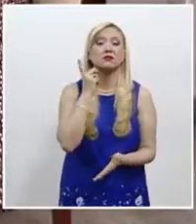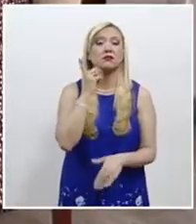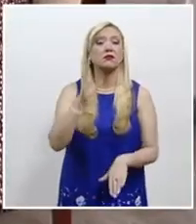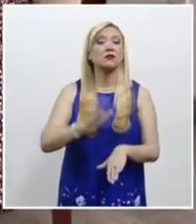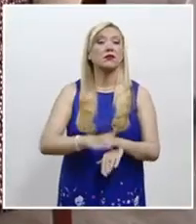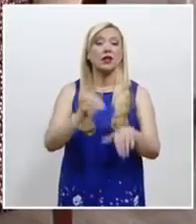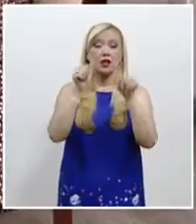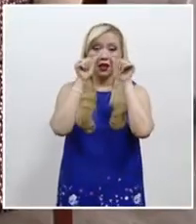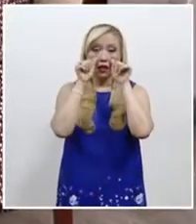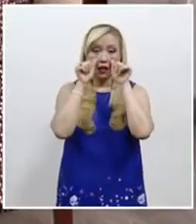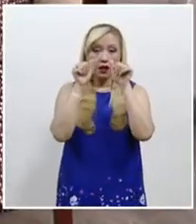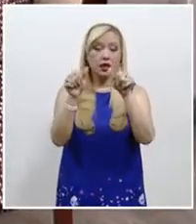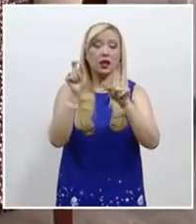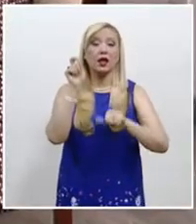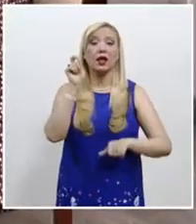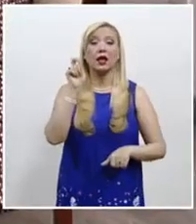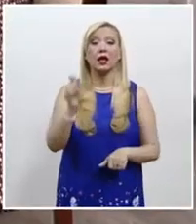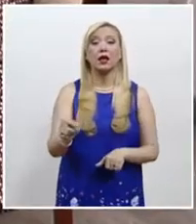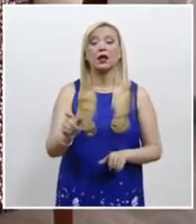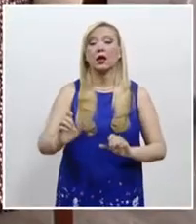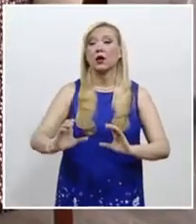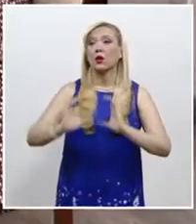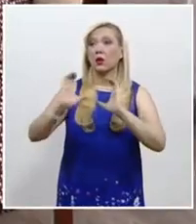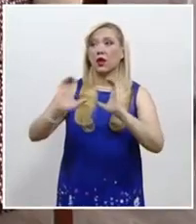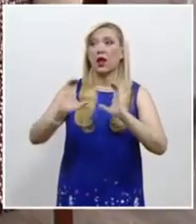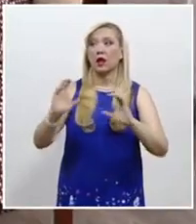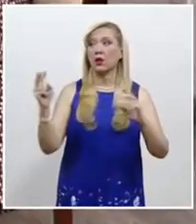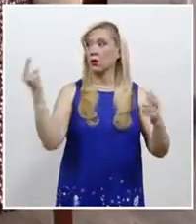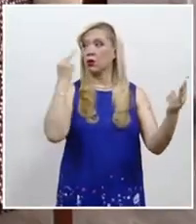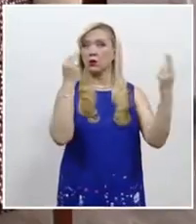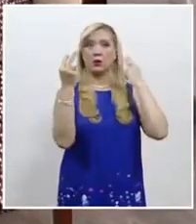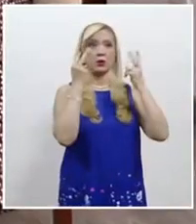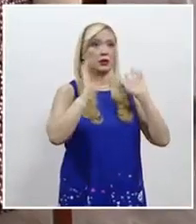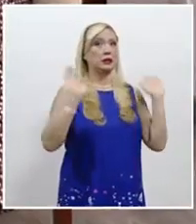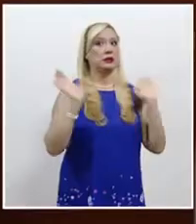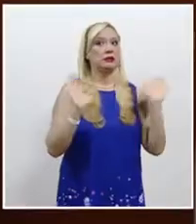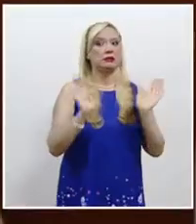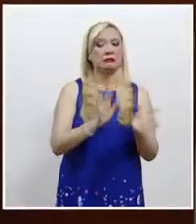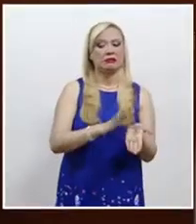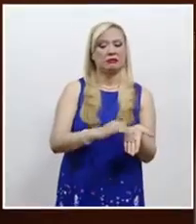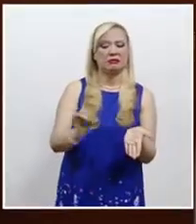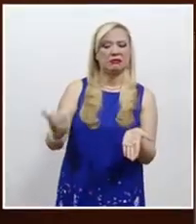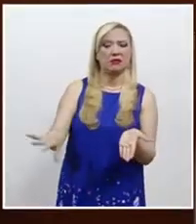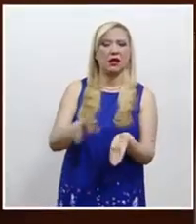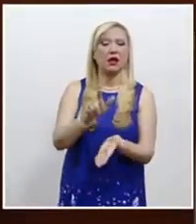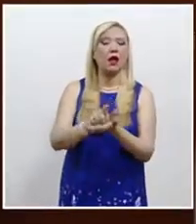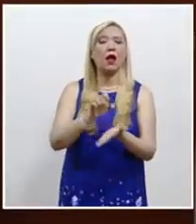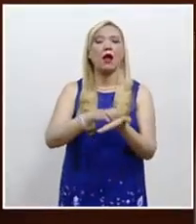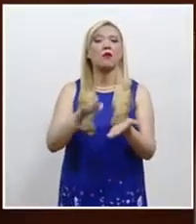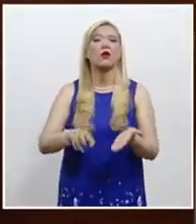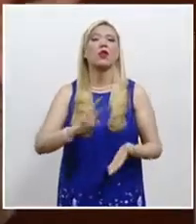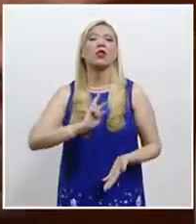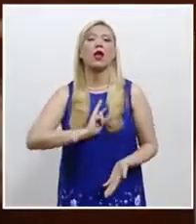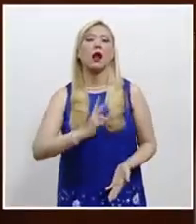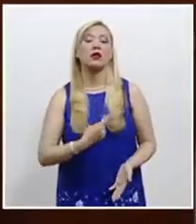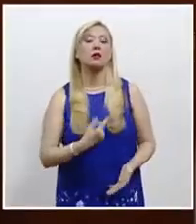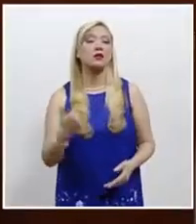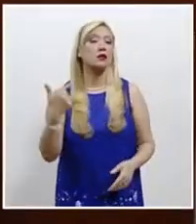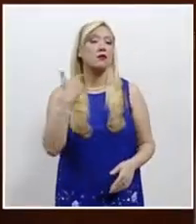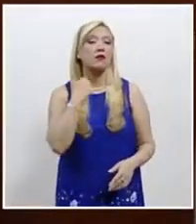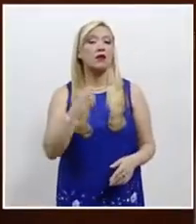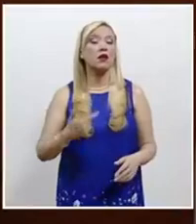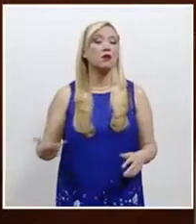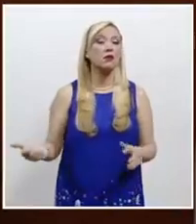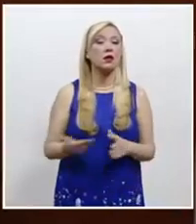la imagen que el trabajo por iniciativas de ley que se consideran polémicas, como el transfeminicidio. También hay temas